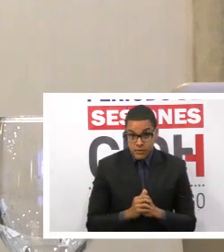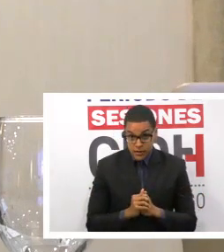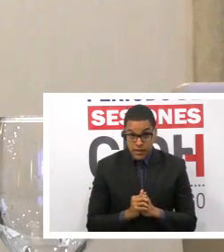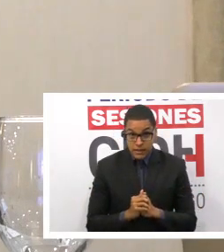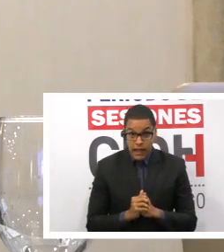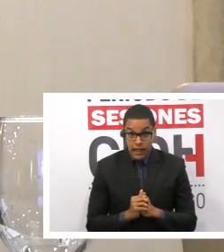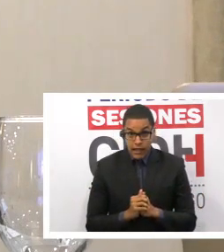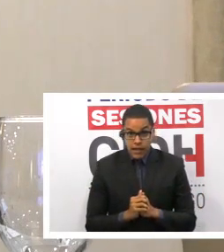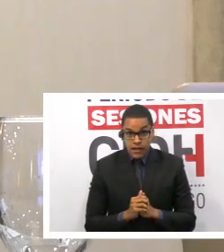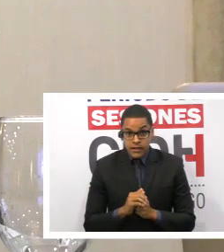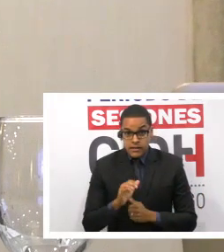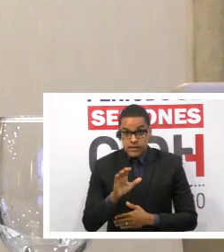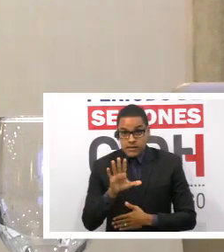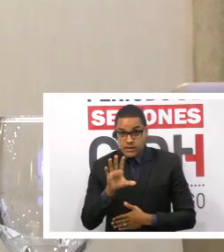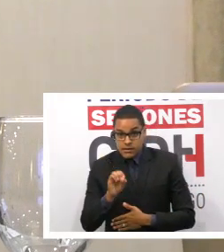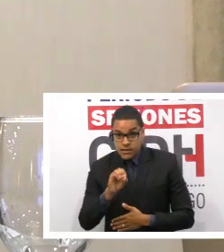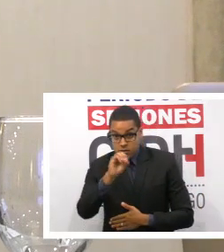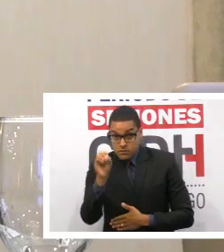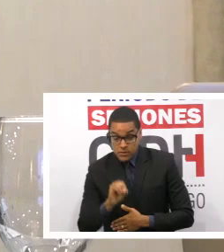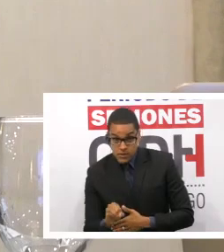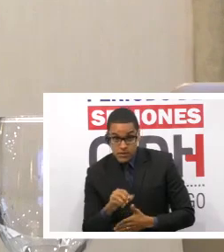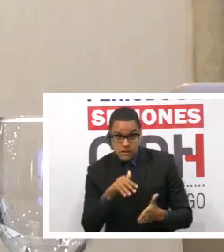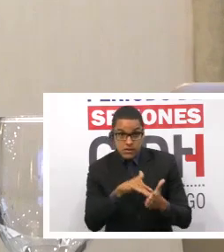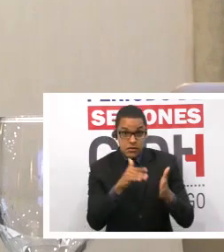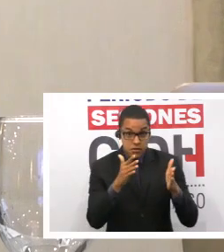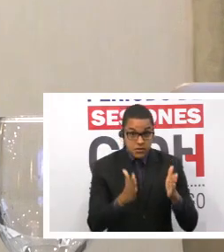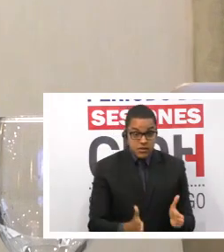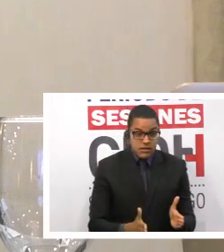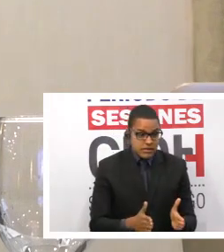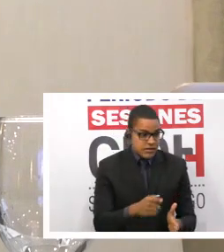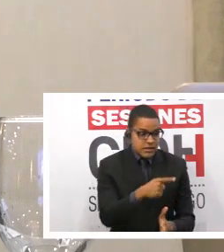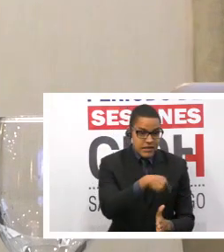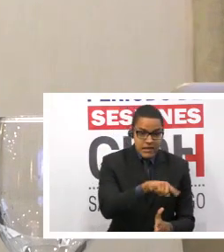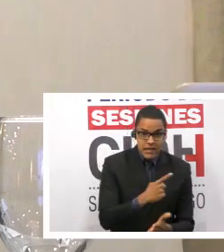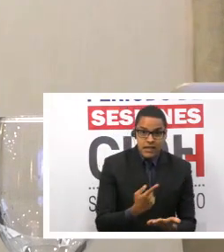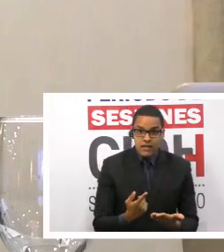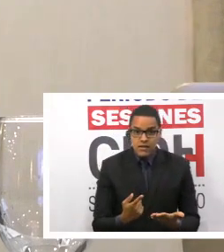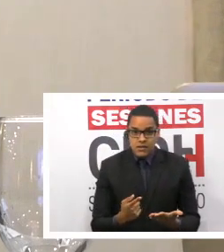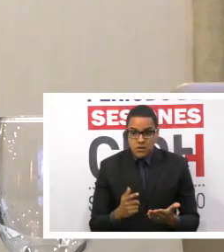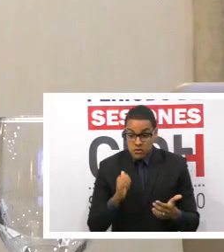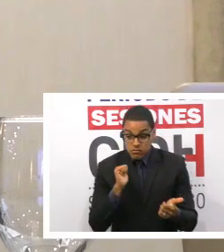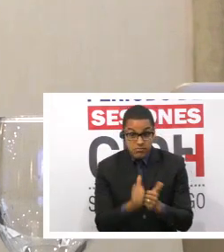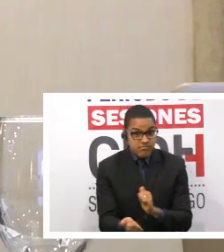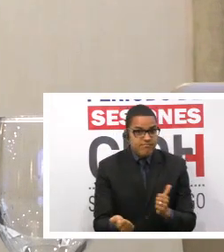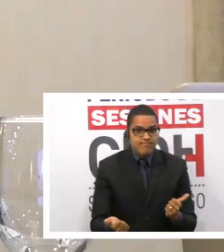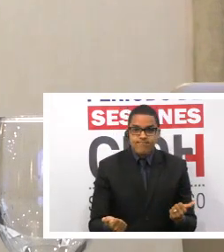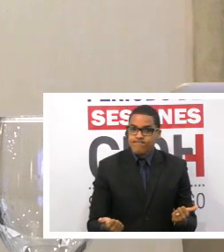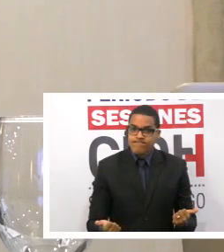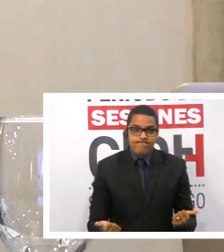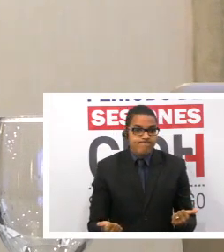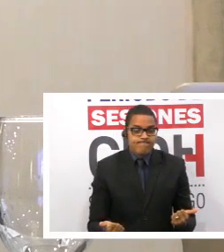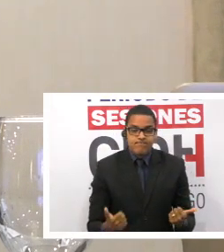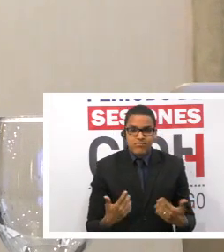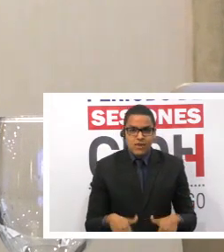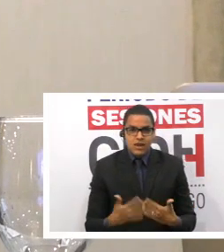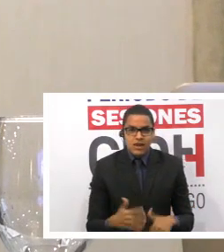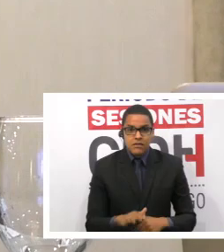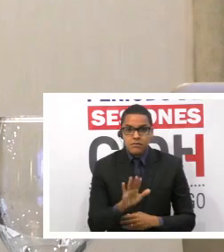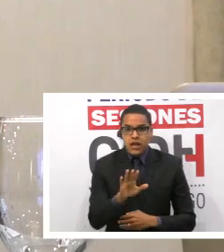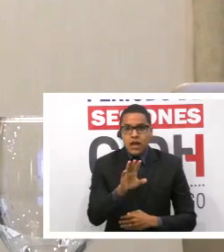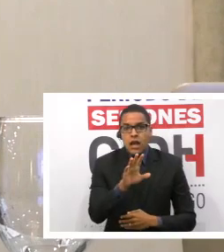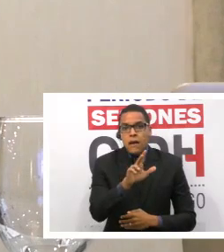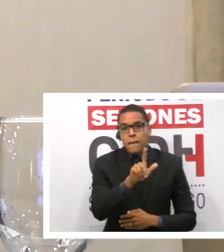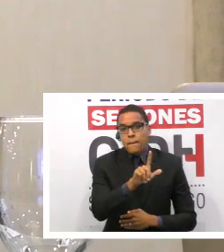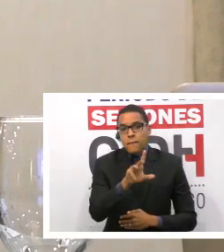50% los estudiantes obtuvieron el nivel satisfactorio en comprensión lectora pero apenas 26% los